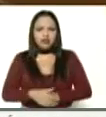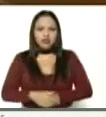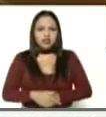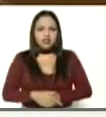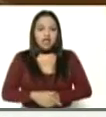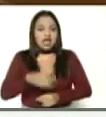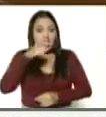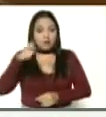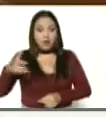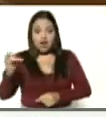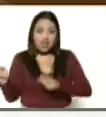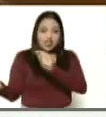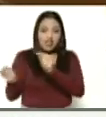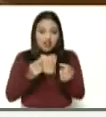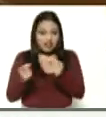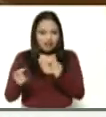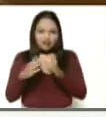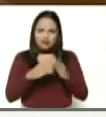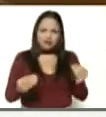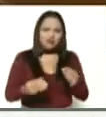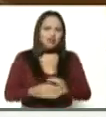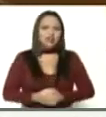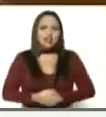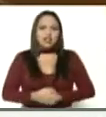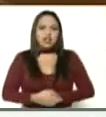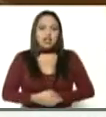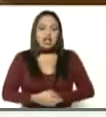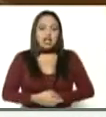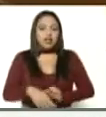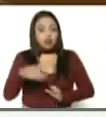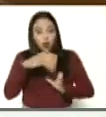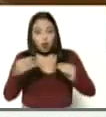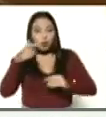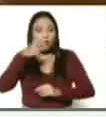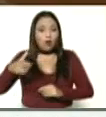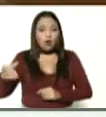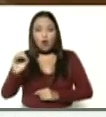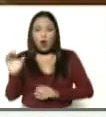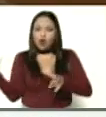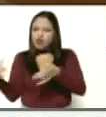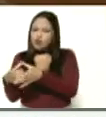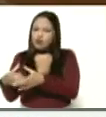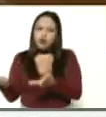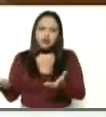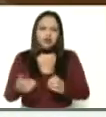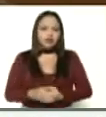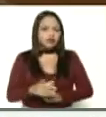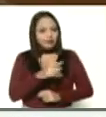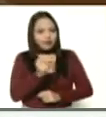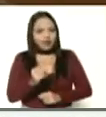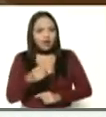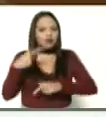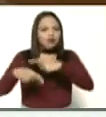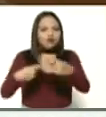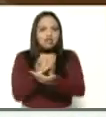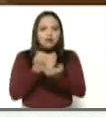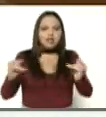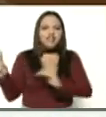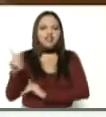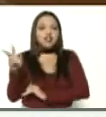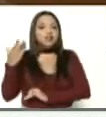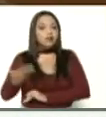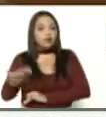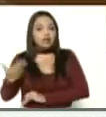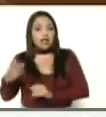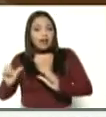debate, fue el pueblo, fueron todos o nada más eran los mantuanos. El proceso de independencia venezolana es interesante, porque si bien empieza desde